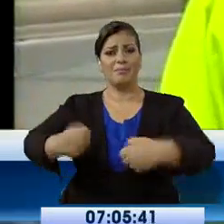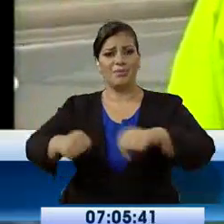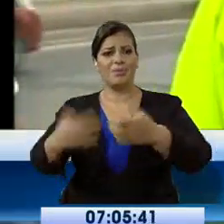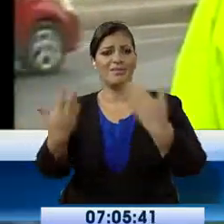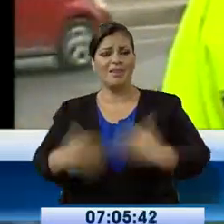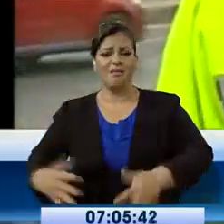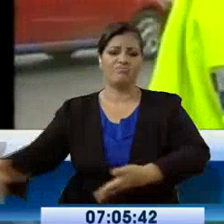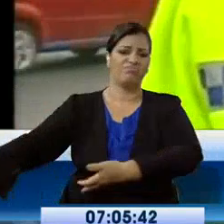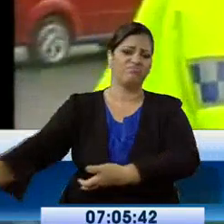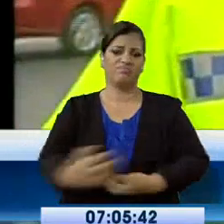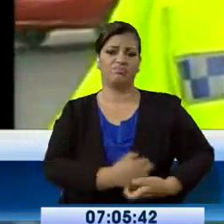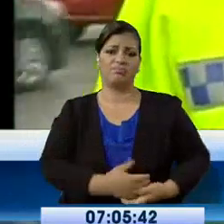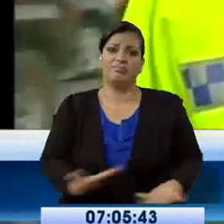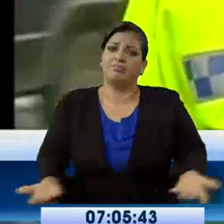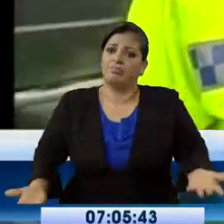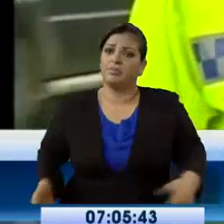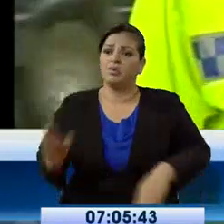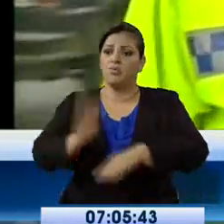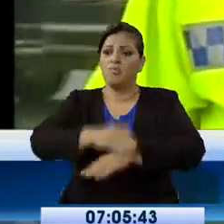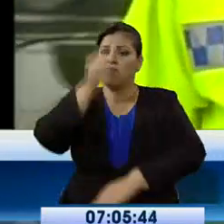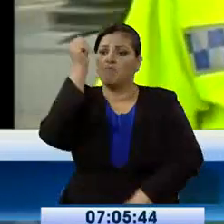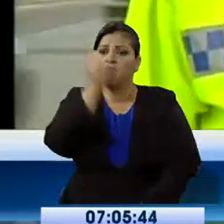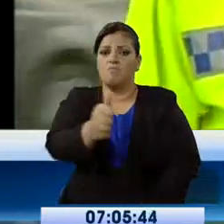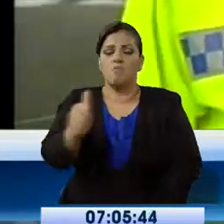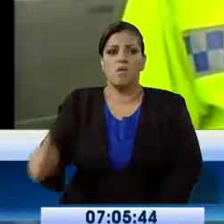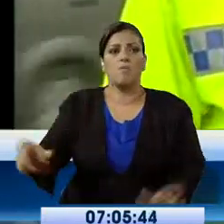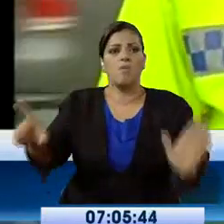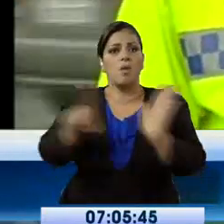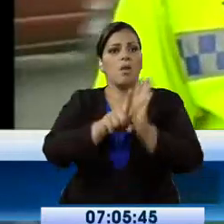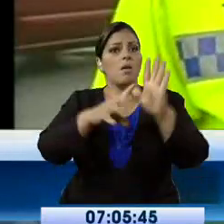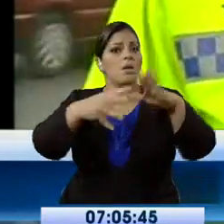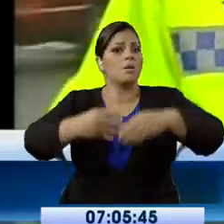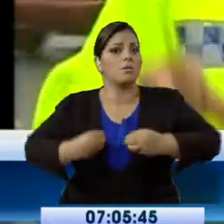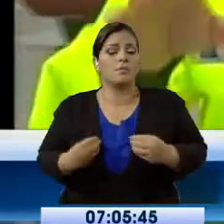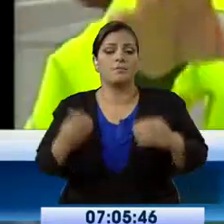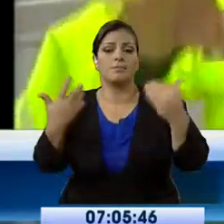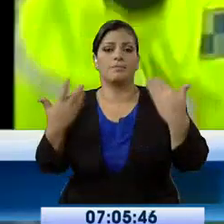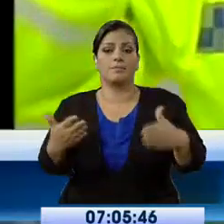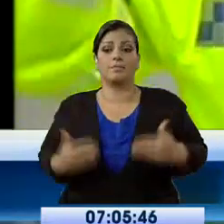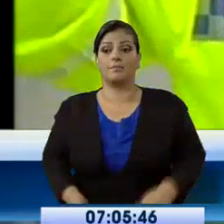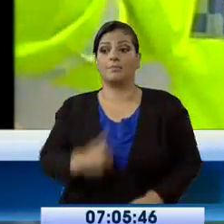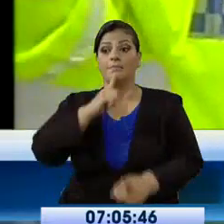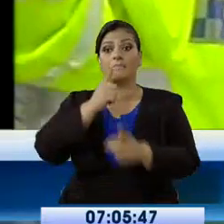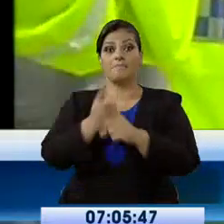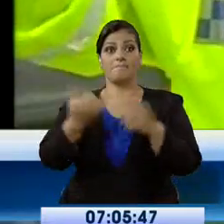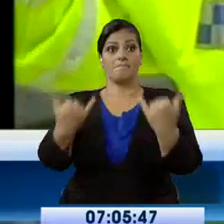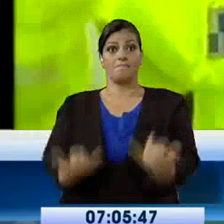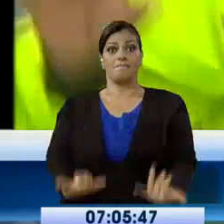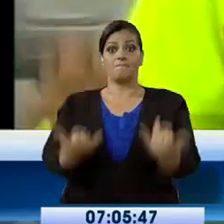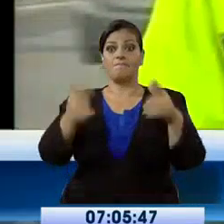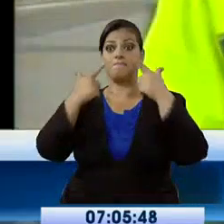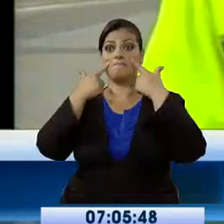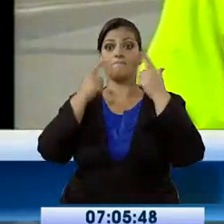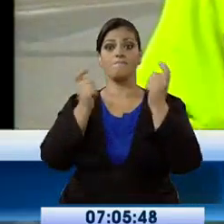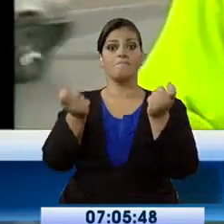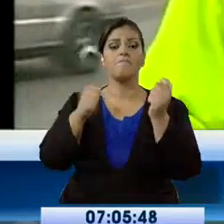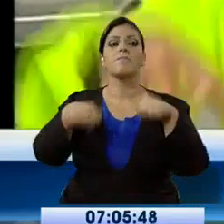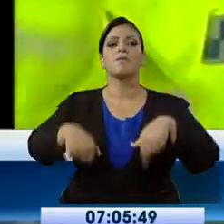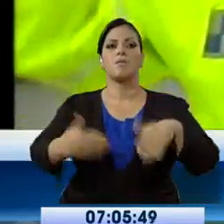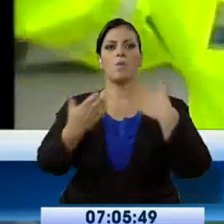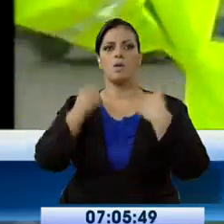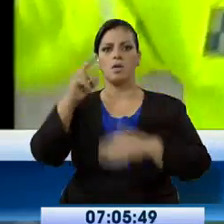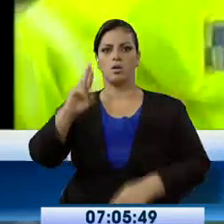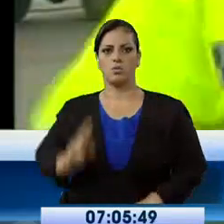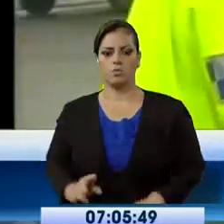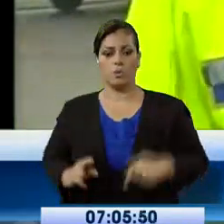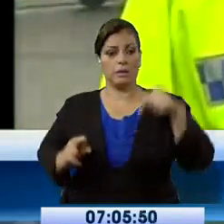estas normas. Por eso que estamos aquí. Y vamos a hacer todas estas semanas controles en esta parte sur. No solamente aquí, vamos